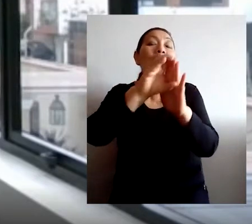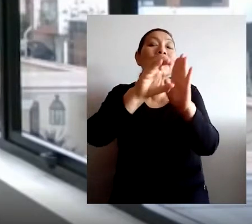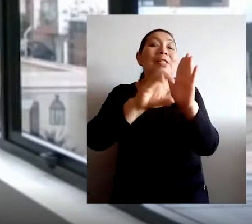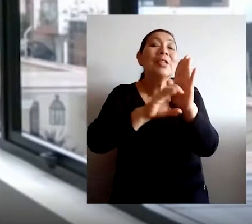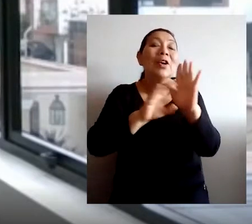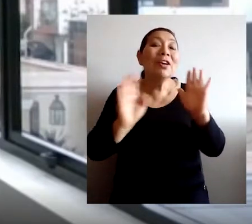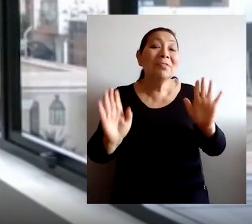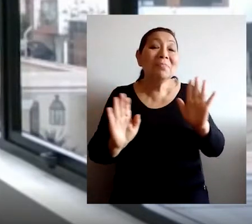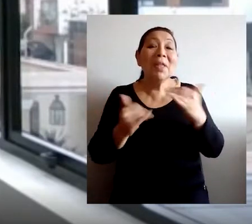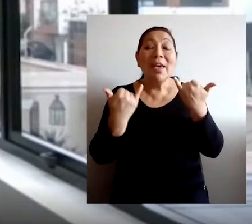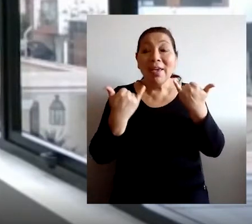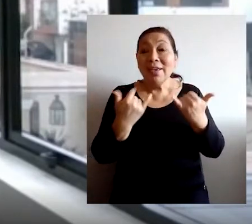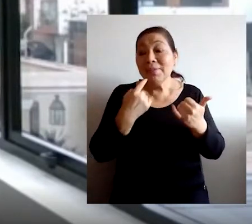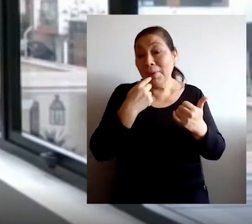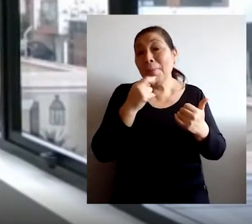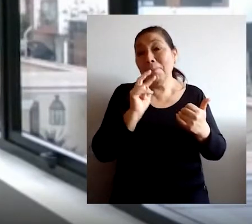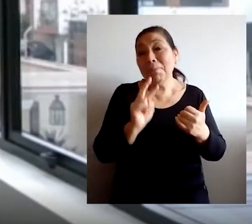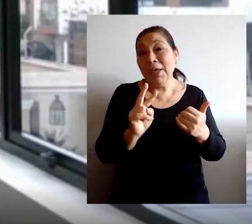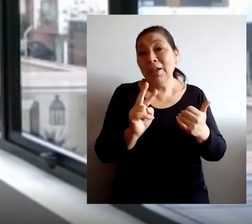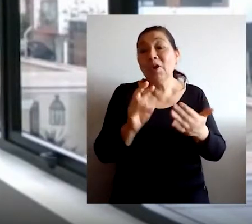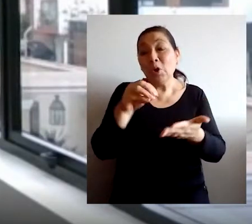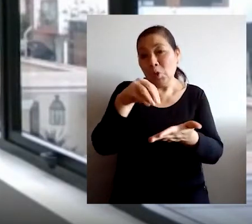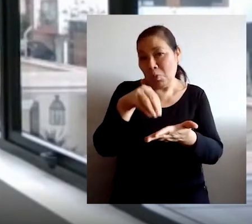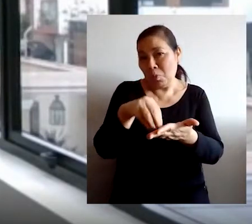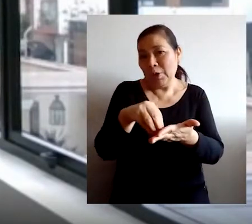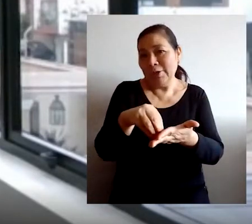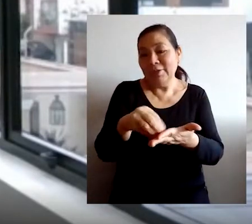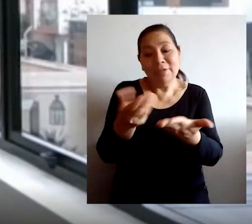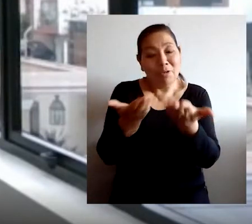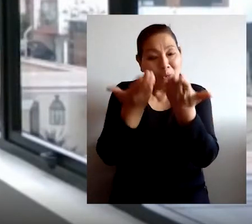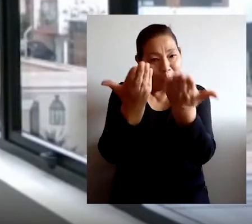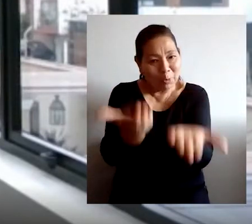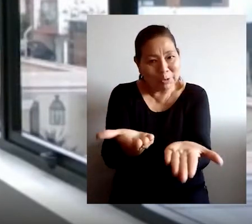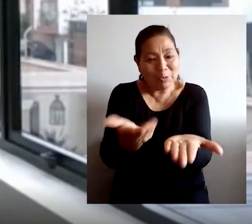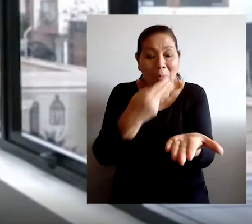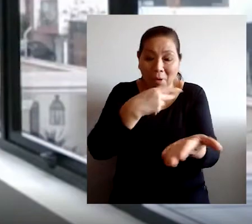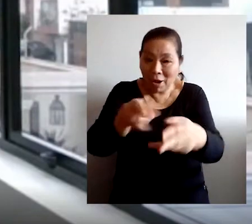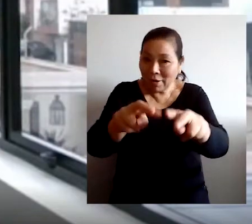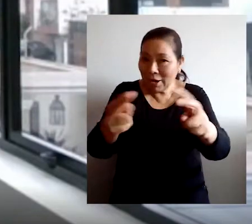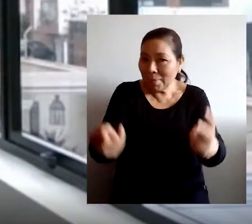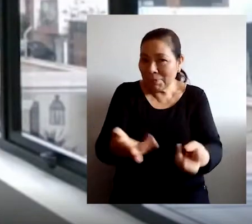constitucional. Y esto es lo que he puesto encima de la mesa, señor juez.